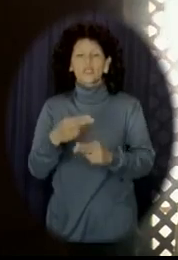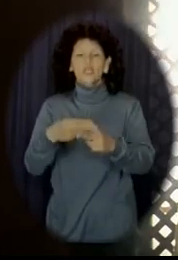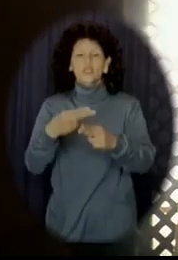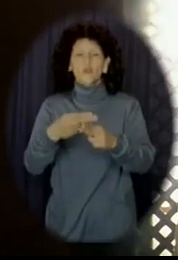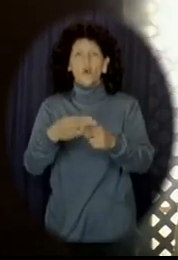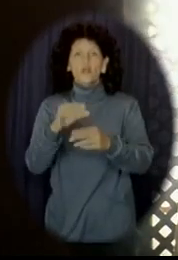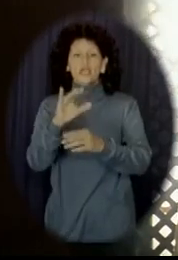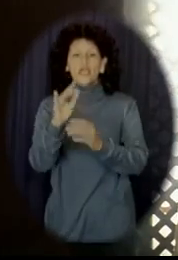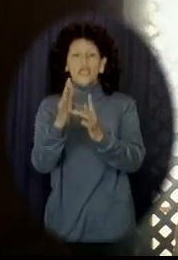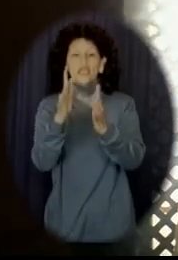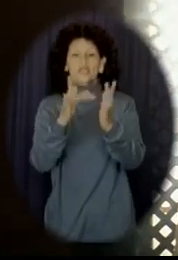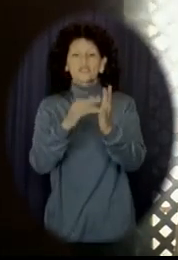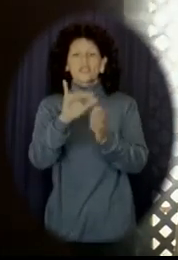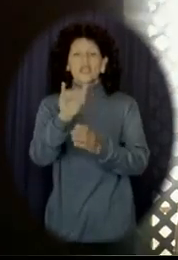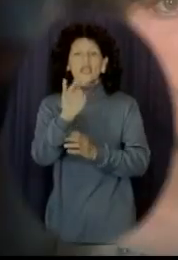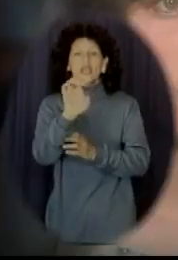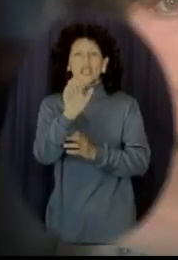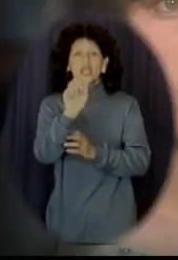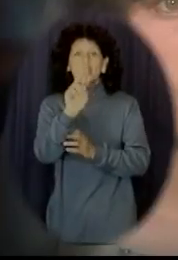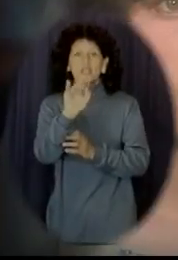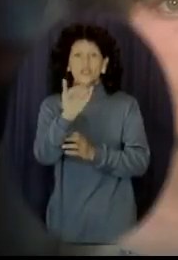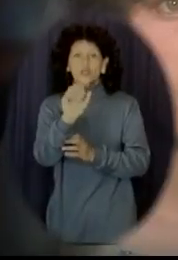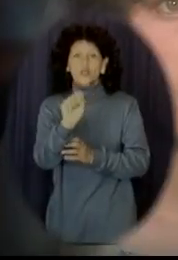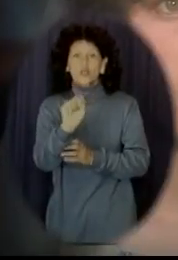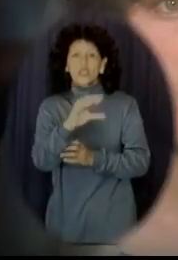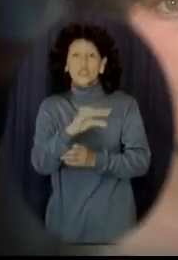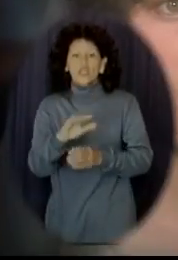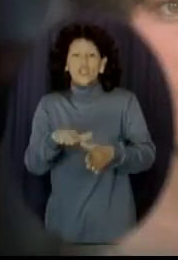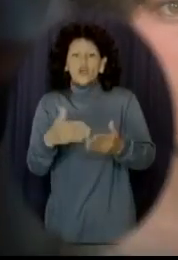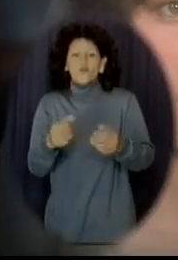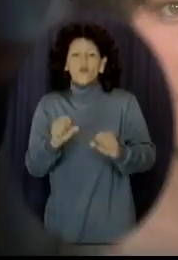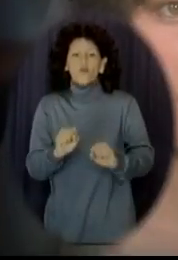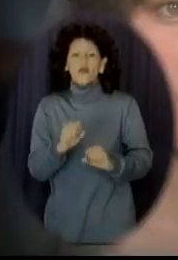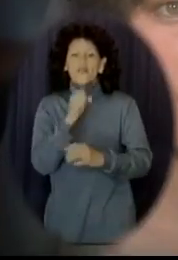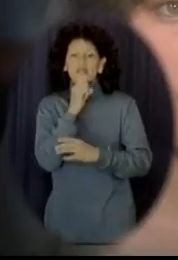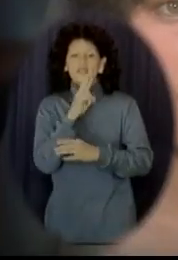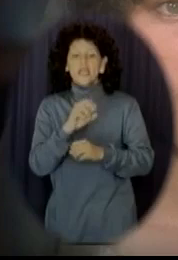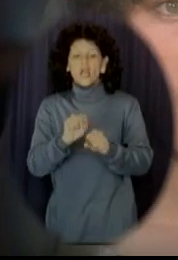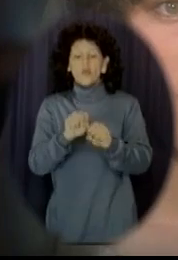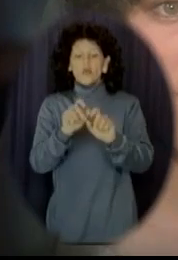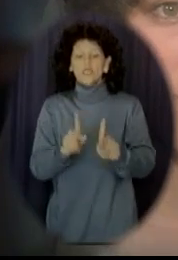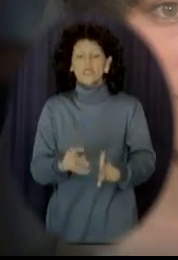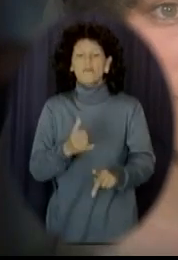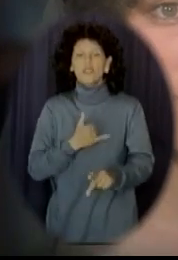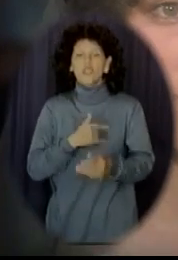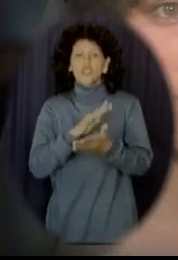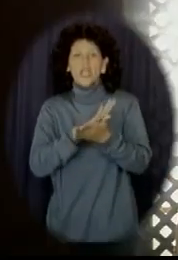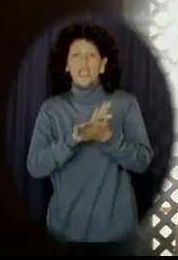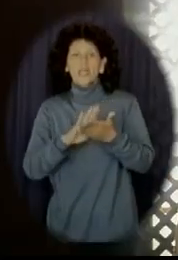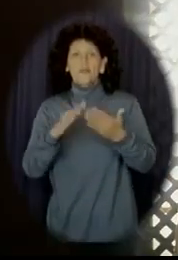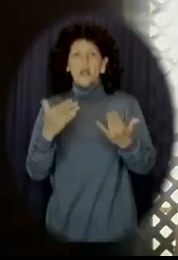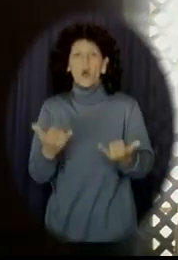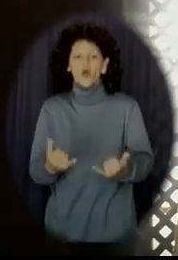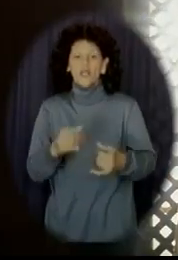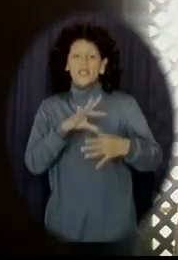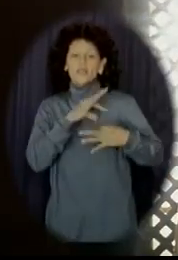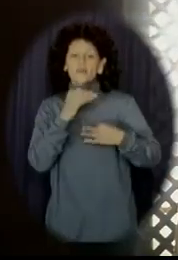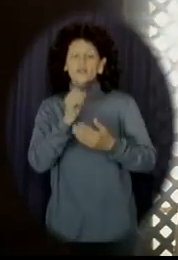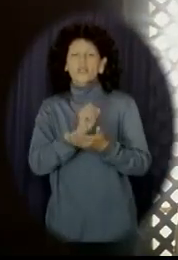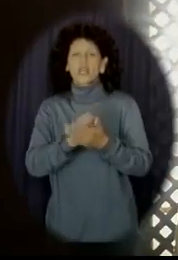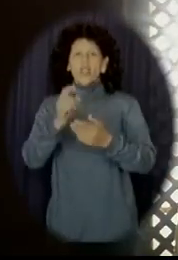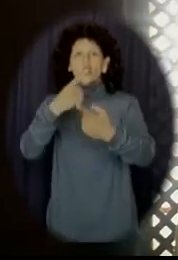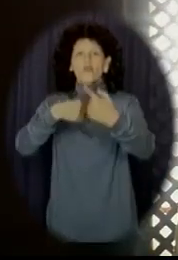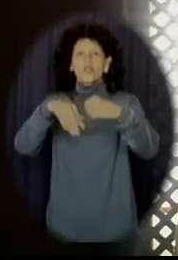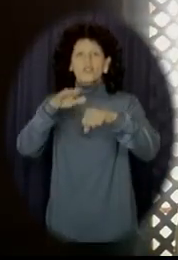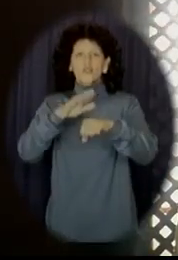hijo, a quien pondrás por nombre Jesús. ¿Cómo puede ser? Yo soy virgen. El Espíritu Santo